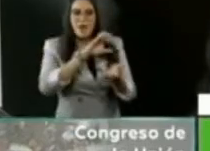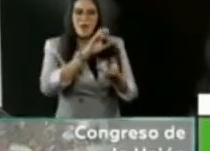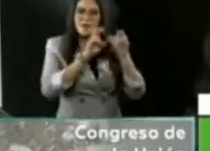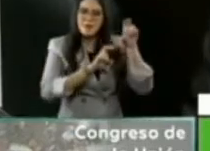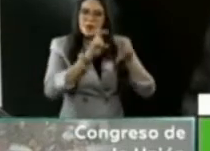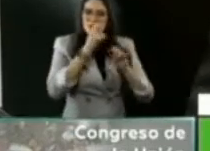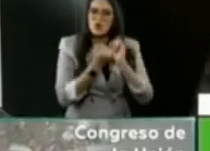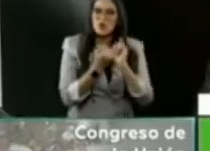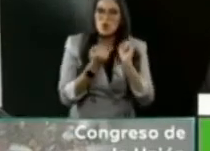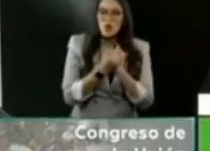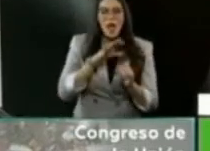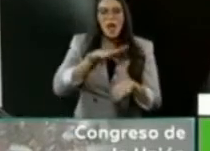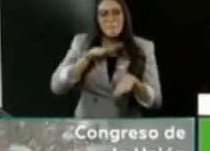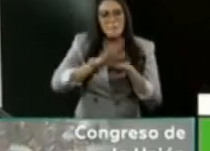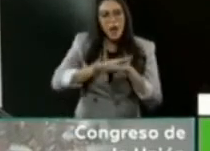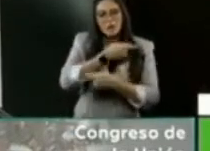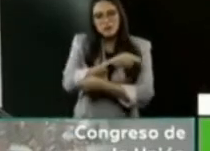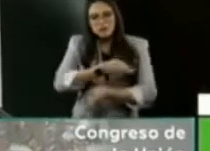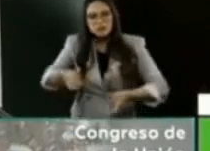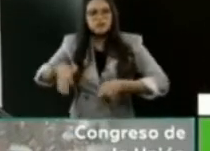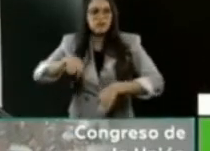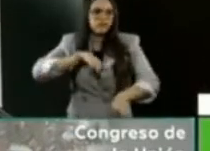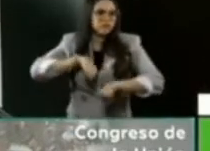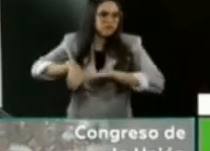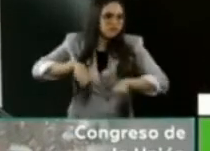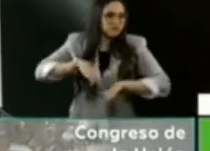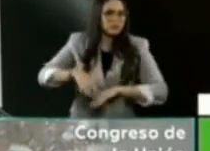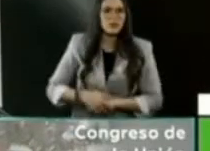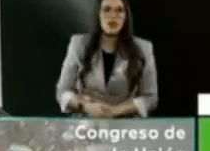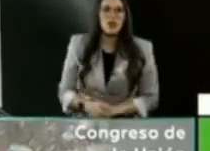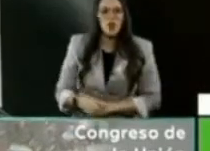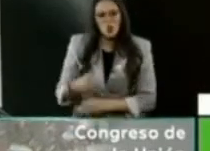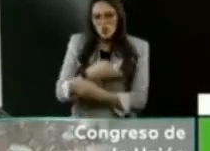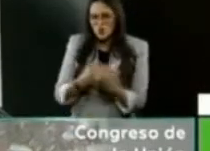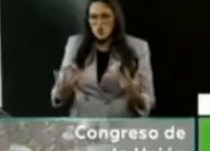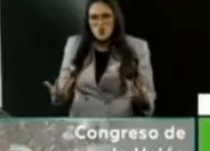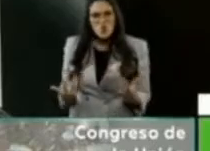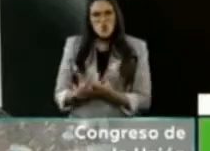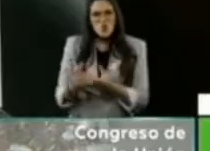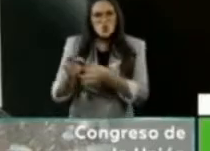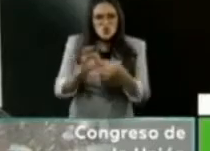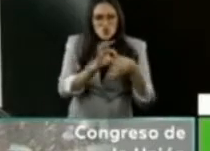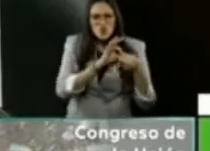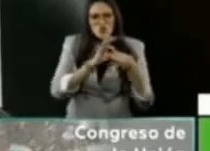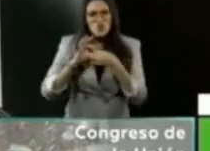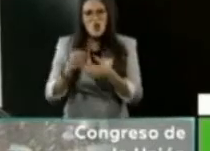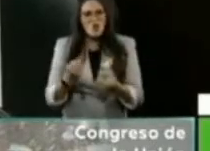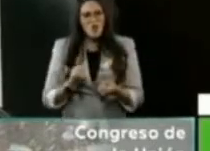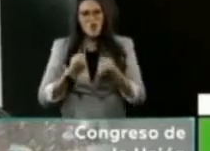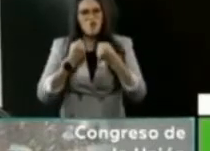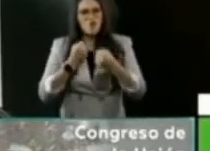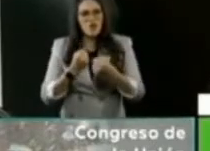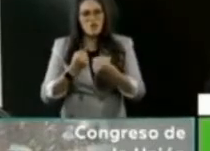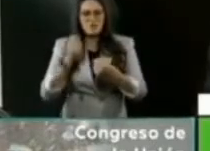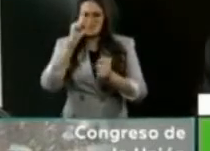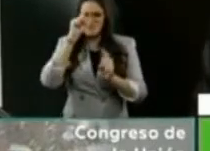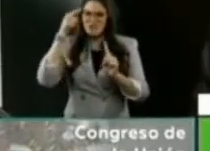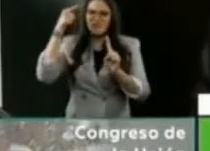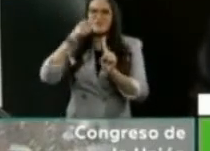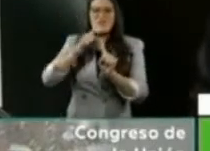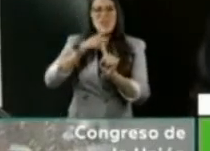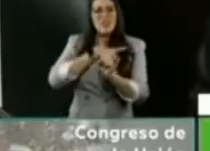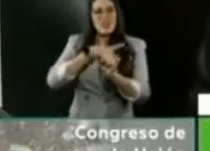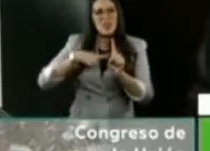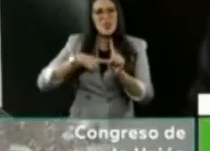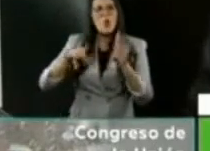que Azcárraga Gallán tuvo mucho que ver, pero nadie, ningún hombre, personajes como Ricardo Benjamín